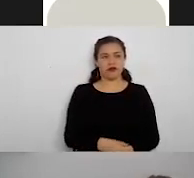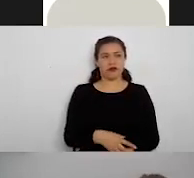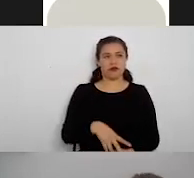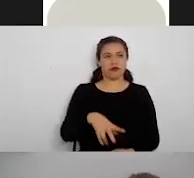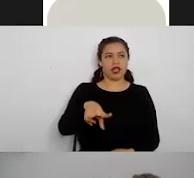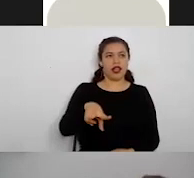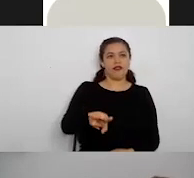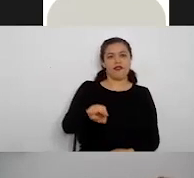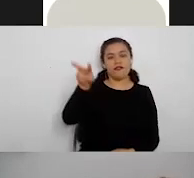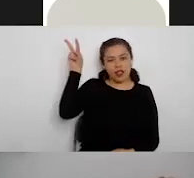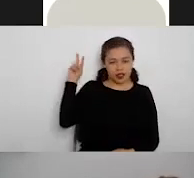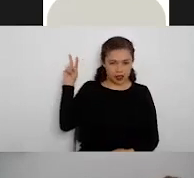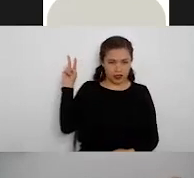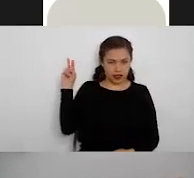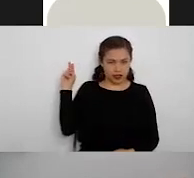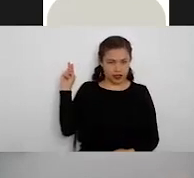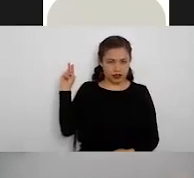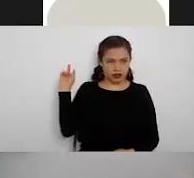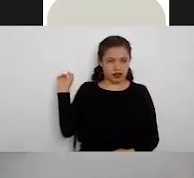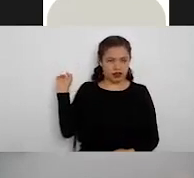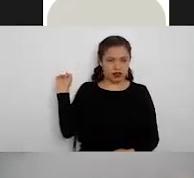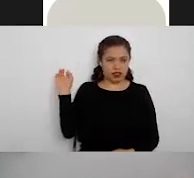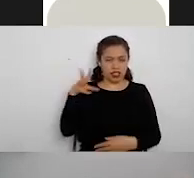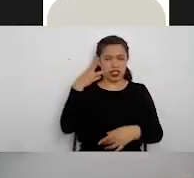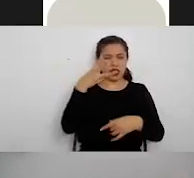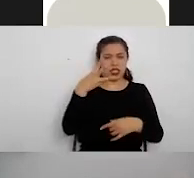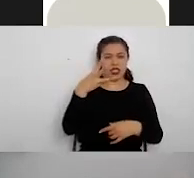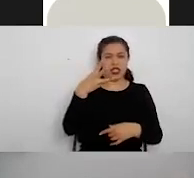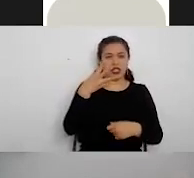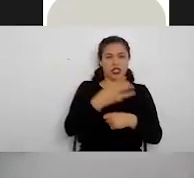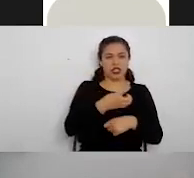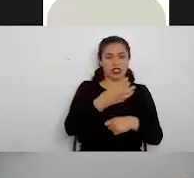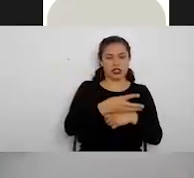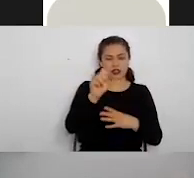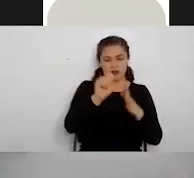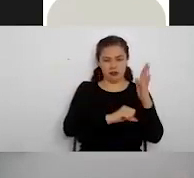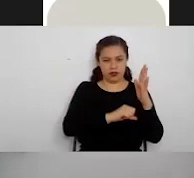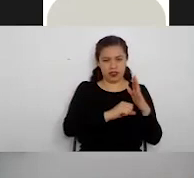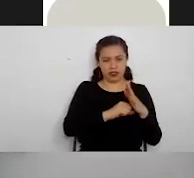pasada. Salió el tercer trimestre, es decir, cuánto es